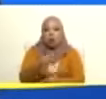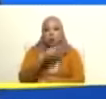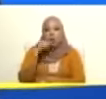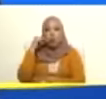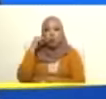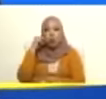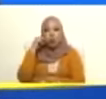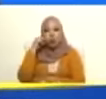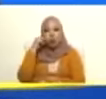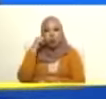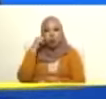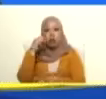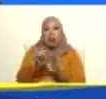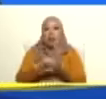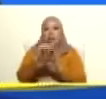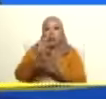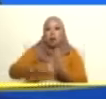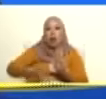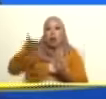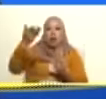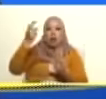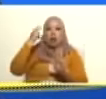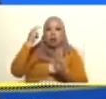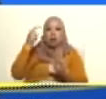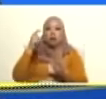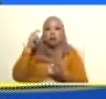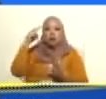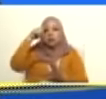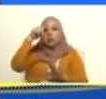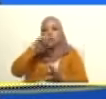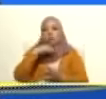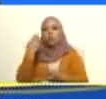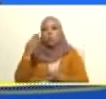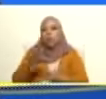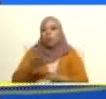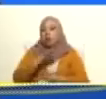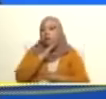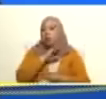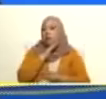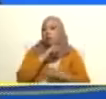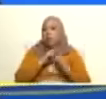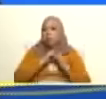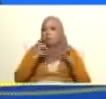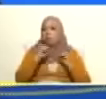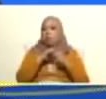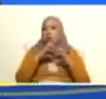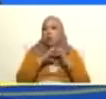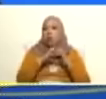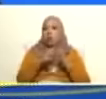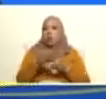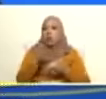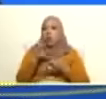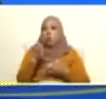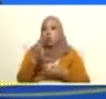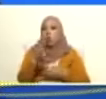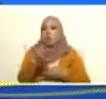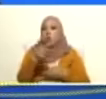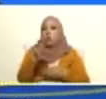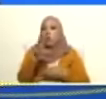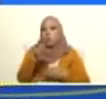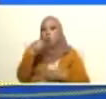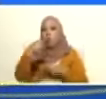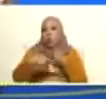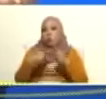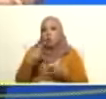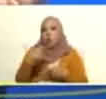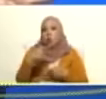hipertensión y mucha gente con coma diabético, infarto, después de tomarse dos, tres vasos de un producto